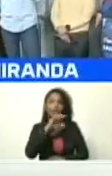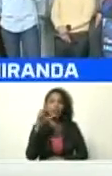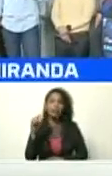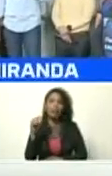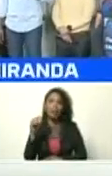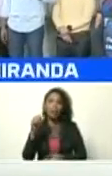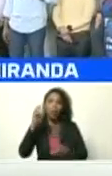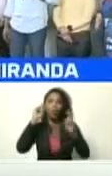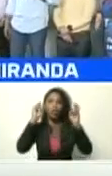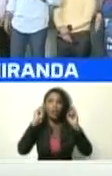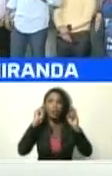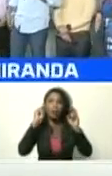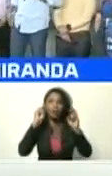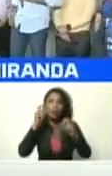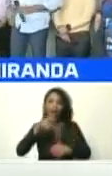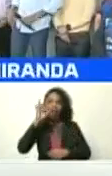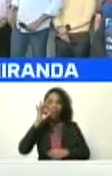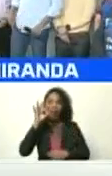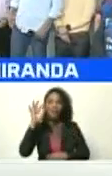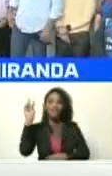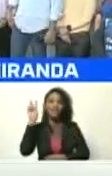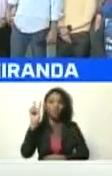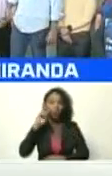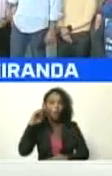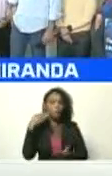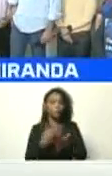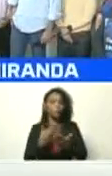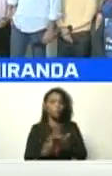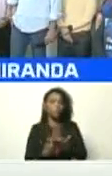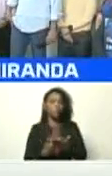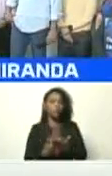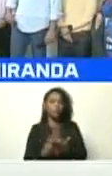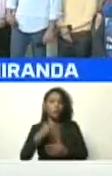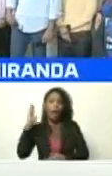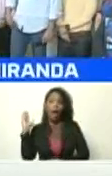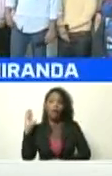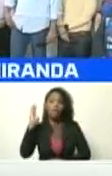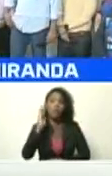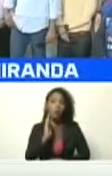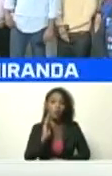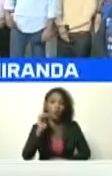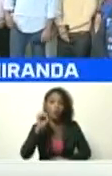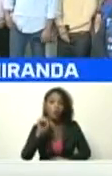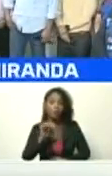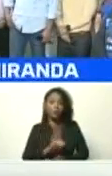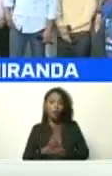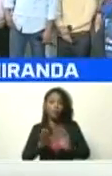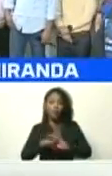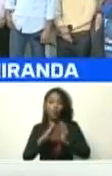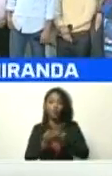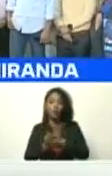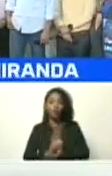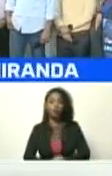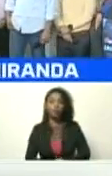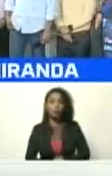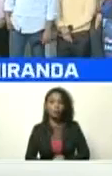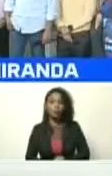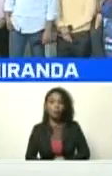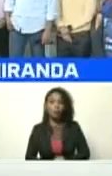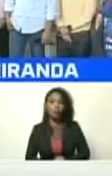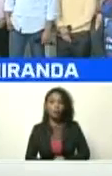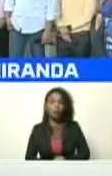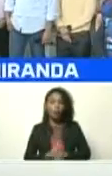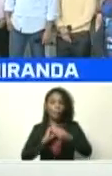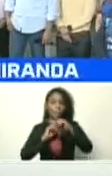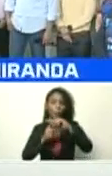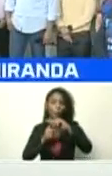café venezolanas, patentadas. Y han venido catadores del mundo. Catadores